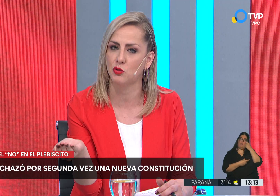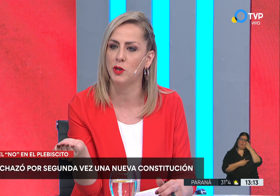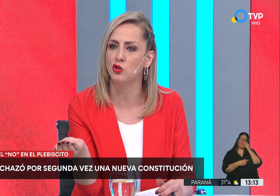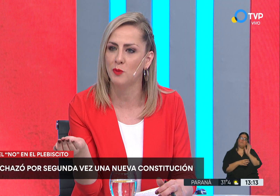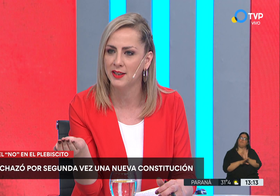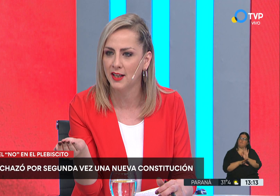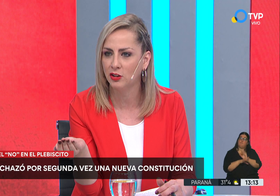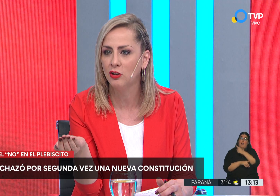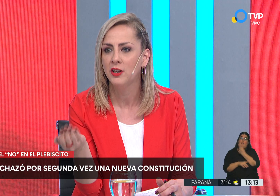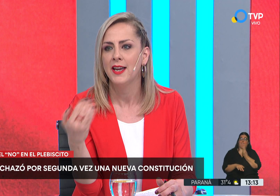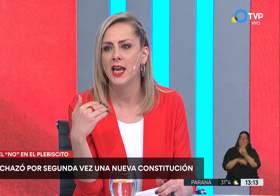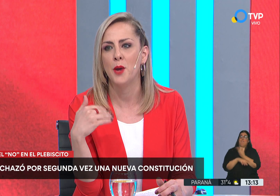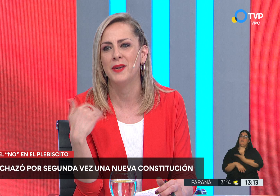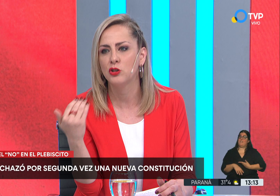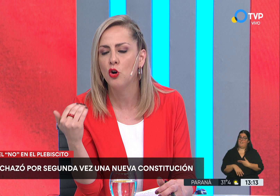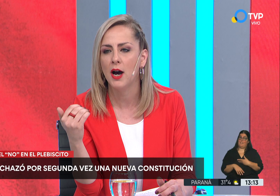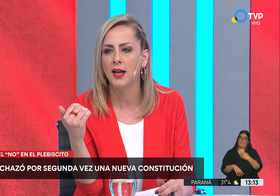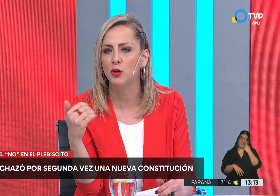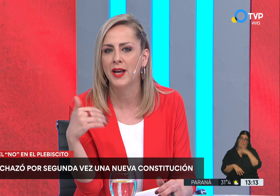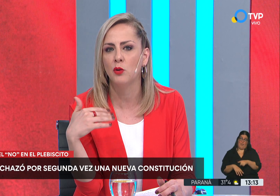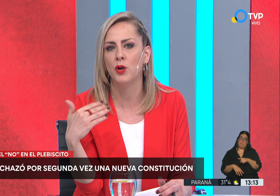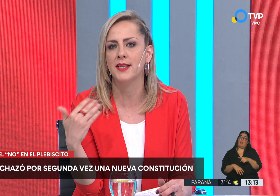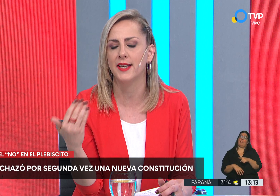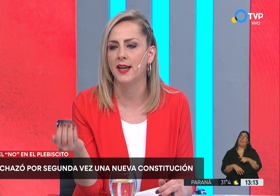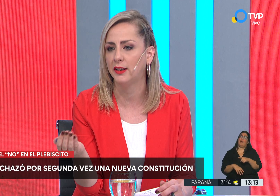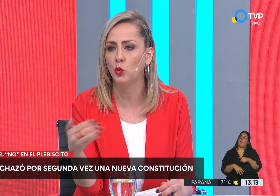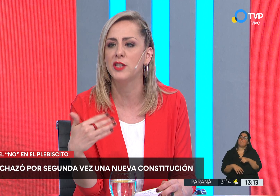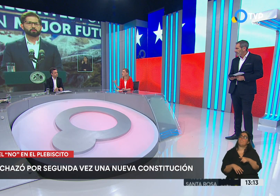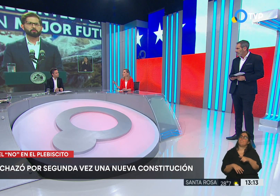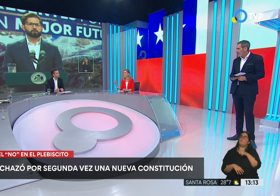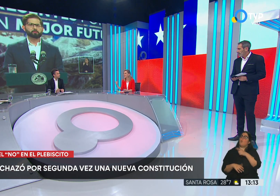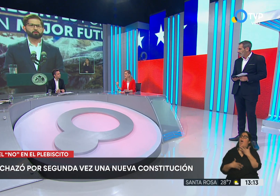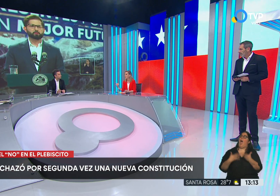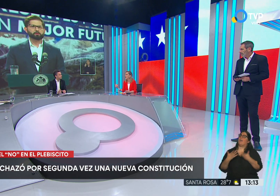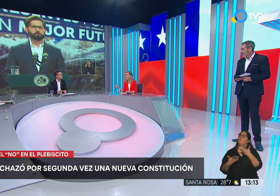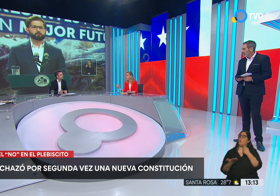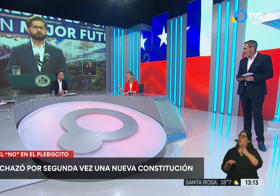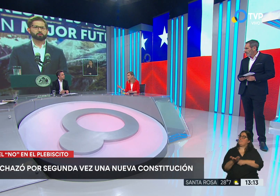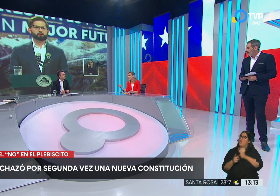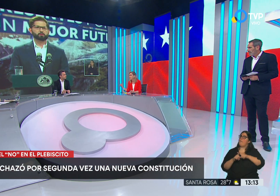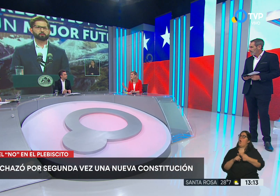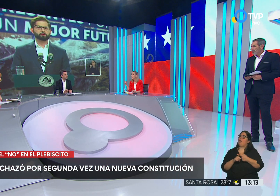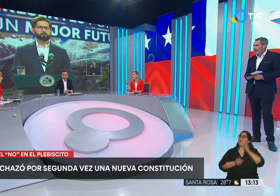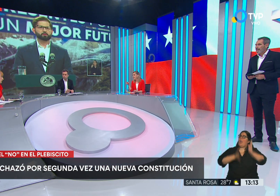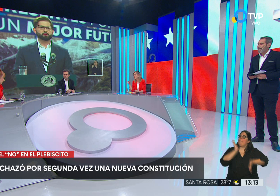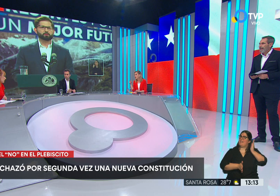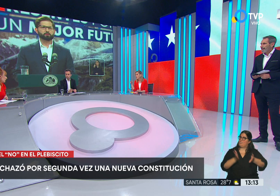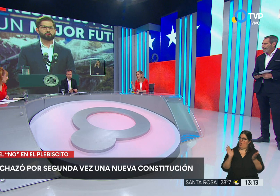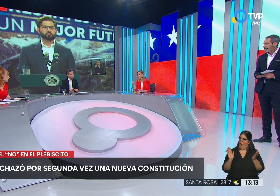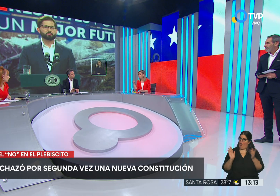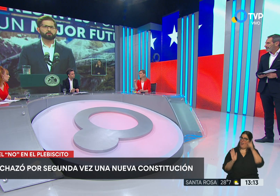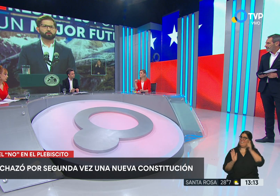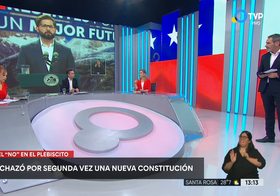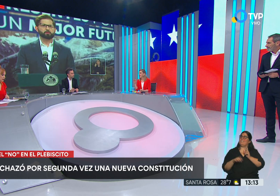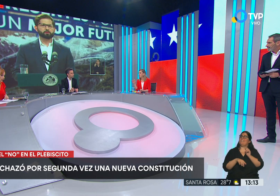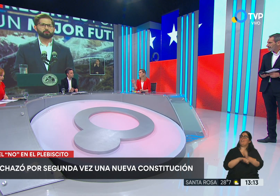después, asumido su mandato, empezó a tomar algunas actitudes o políticas más represivas. Sí, continuar con las fuerzas de seguridad